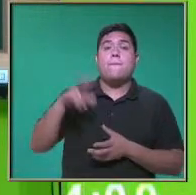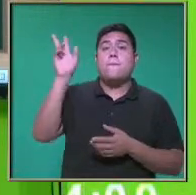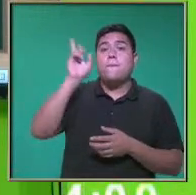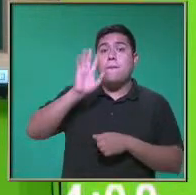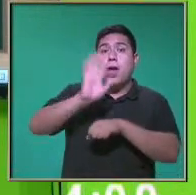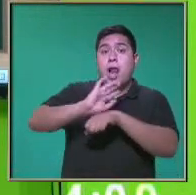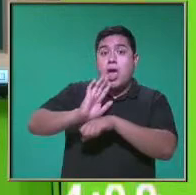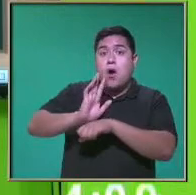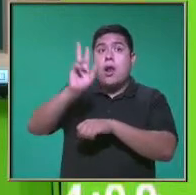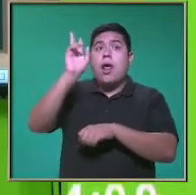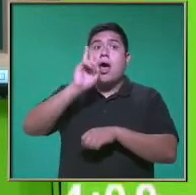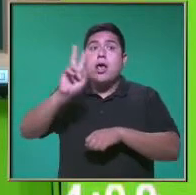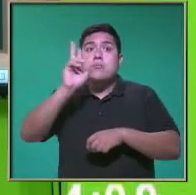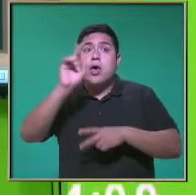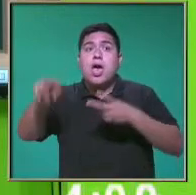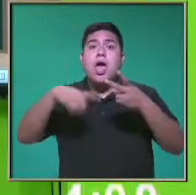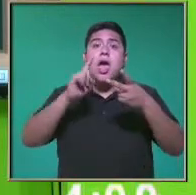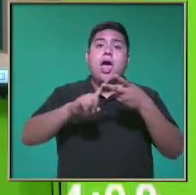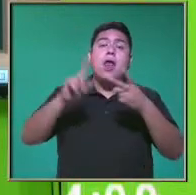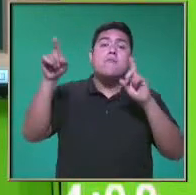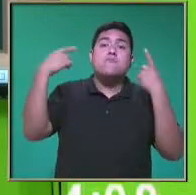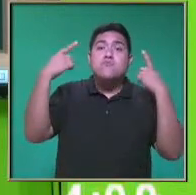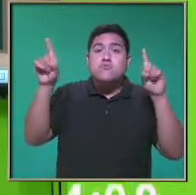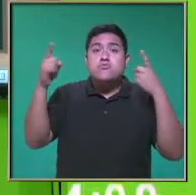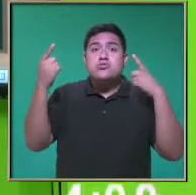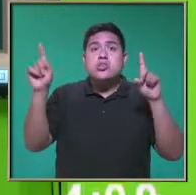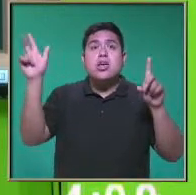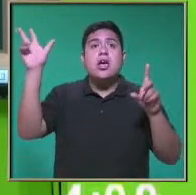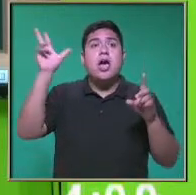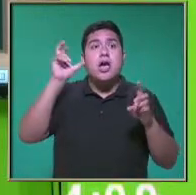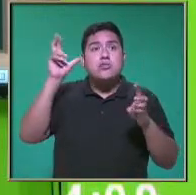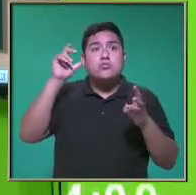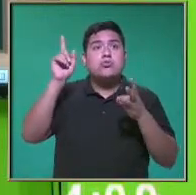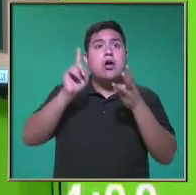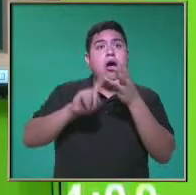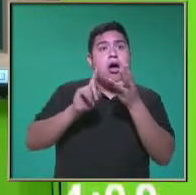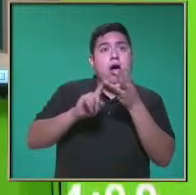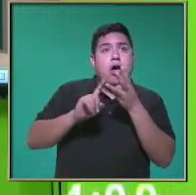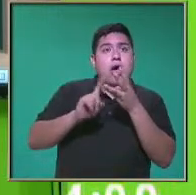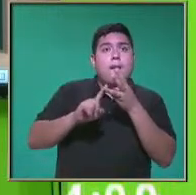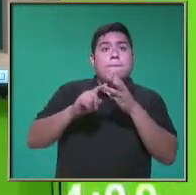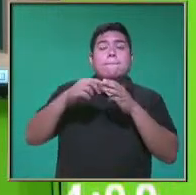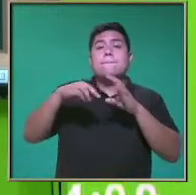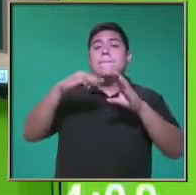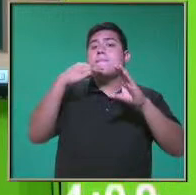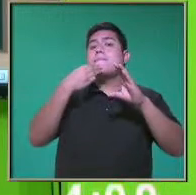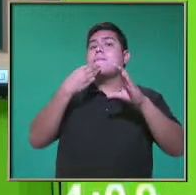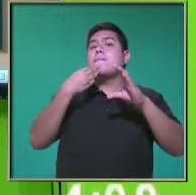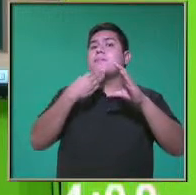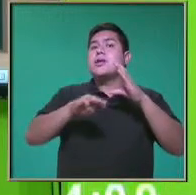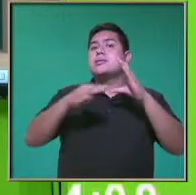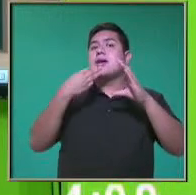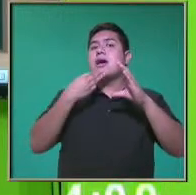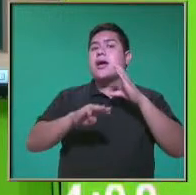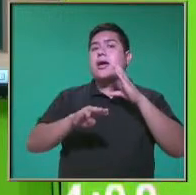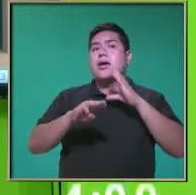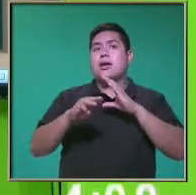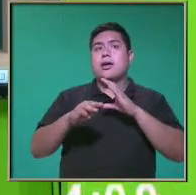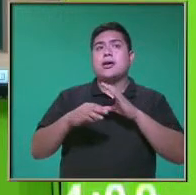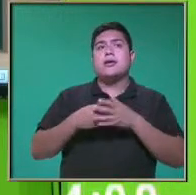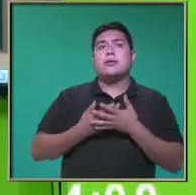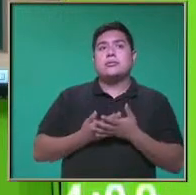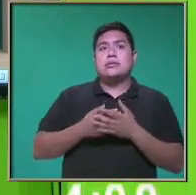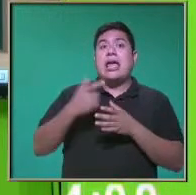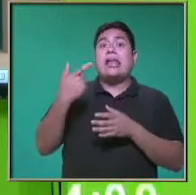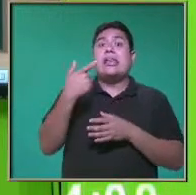send messages in English. Observa las películas, escucha canciones y envía mensajes. Cuando necesites enviar mensajes de texto,